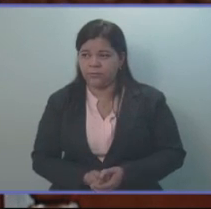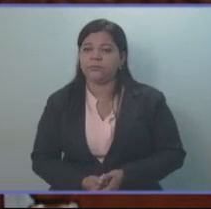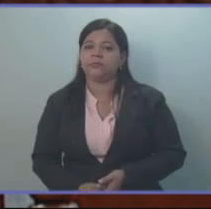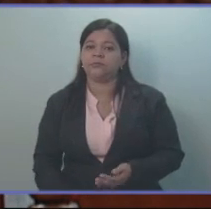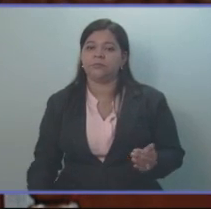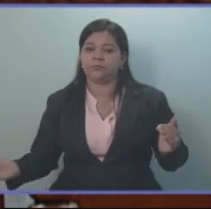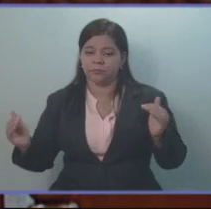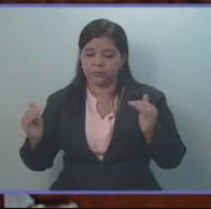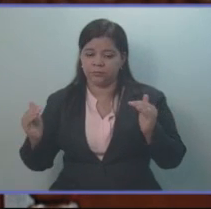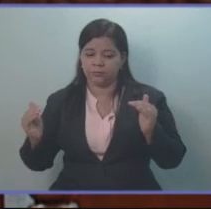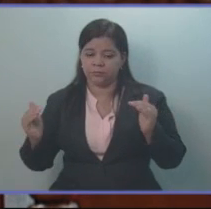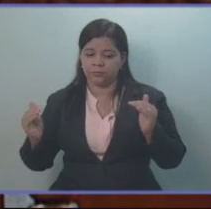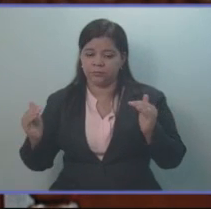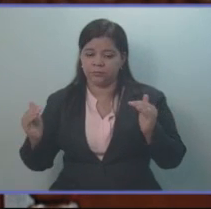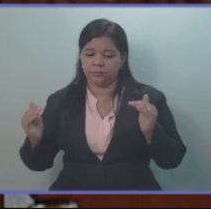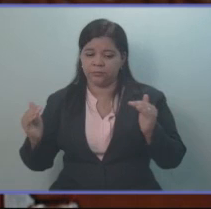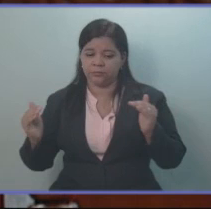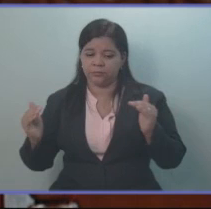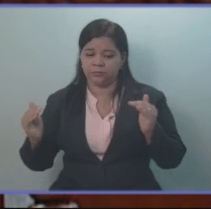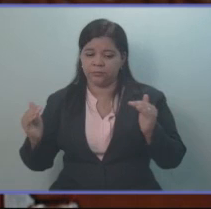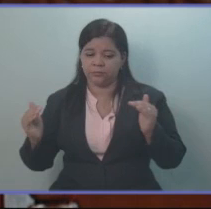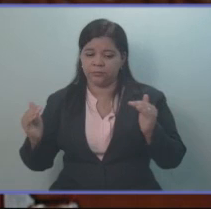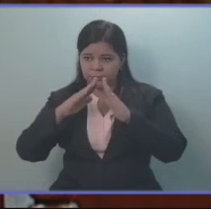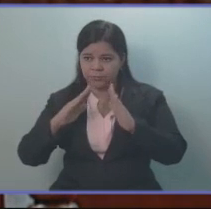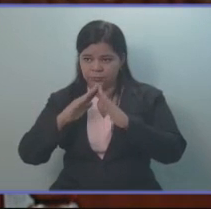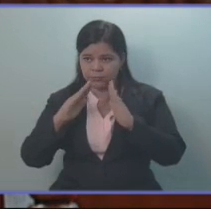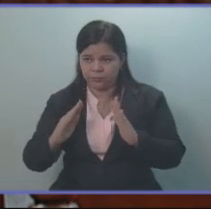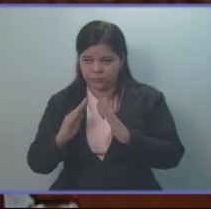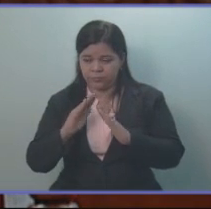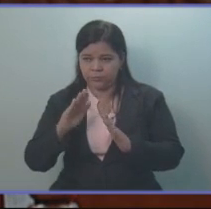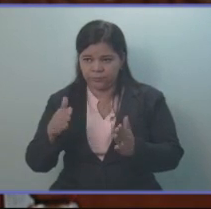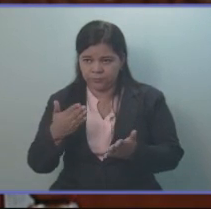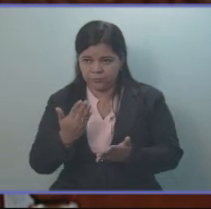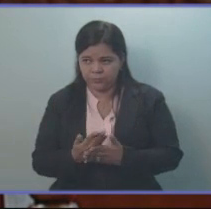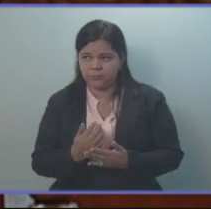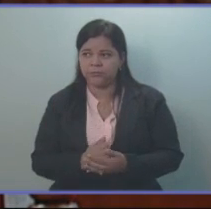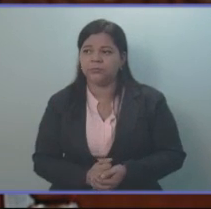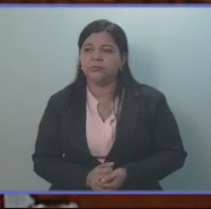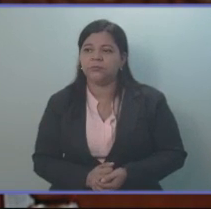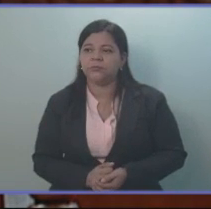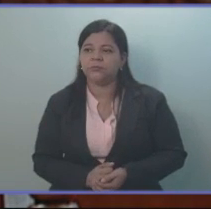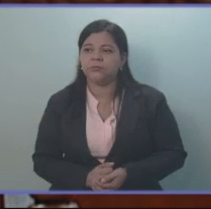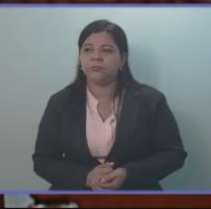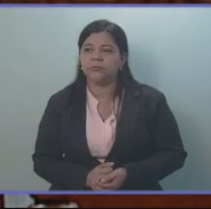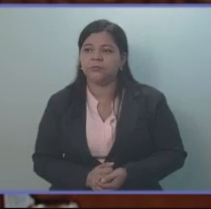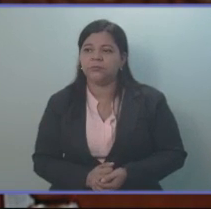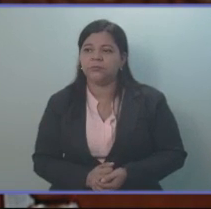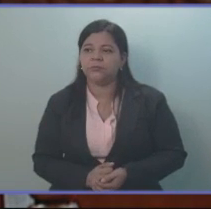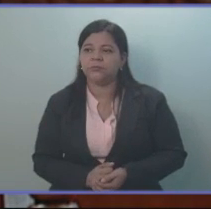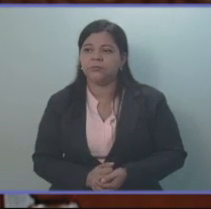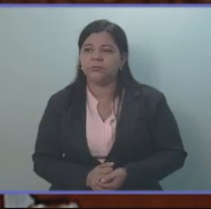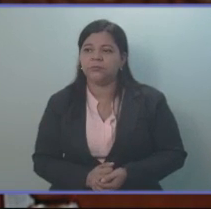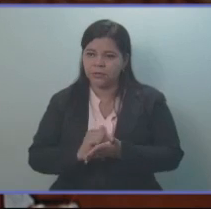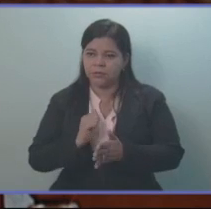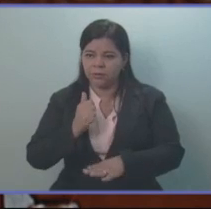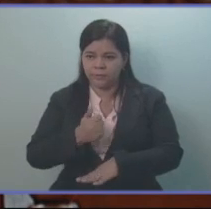las cooperativas de vivienda se sustituyen sobre la base del principio de solidaridad. Es así que se ha establecido,